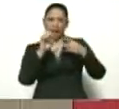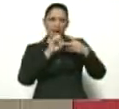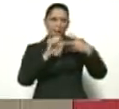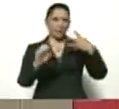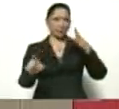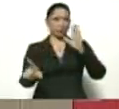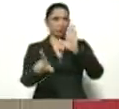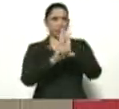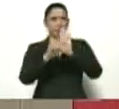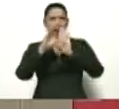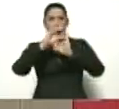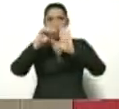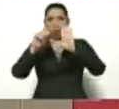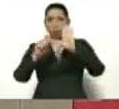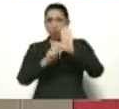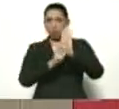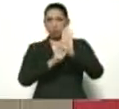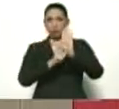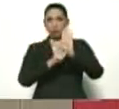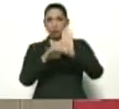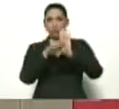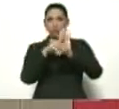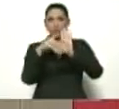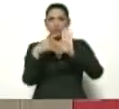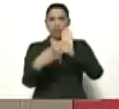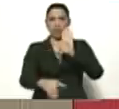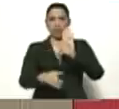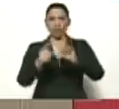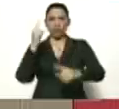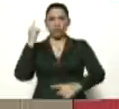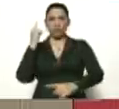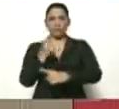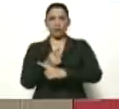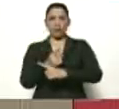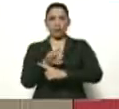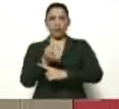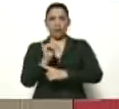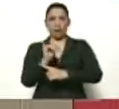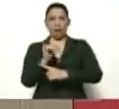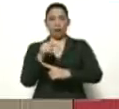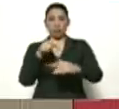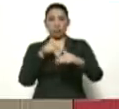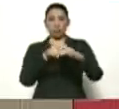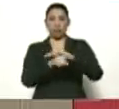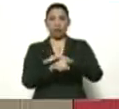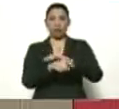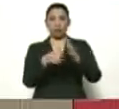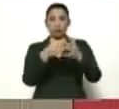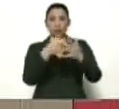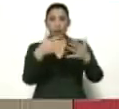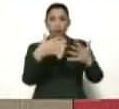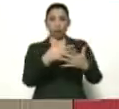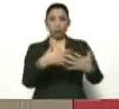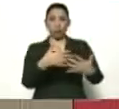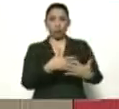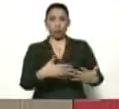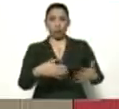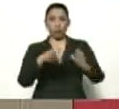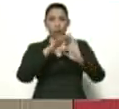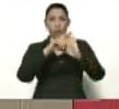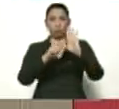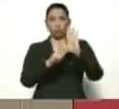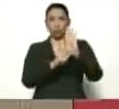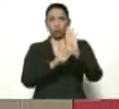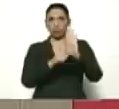constitucionales de derechos y de deberes que están contenidos en la carta magna en la constitución de la república